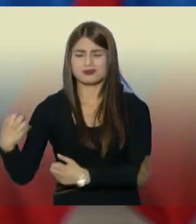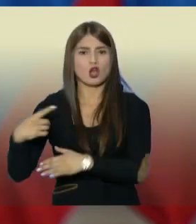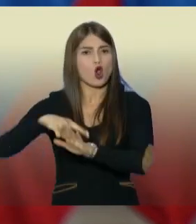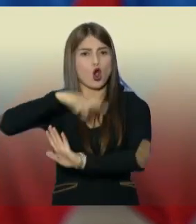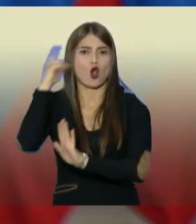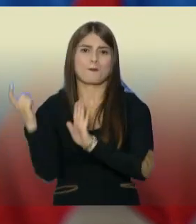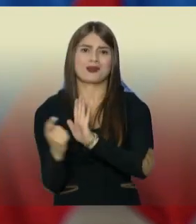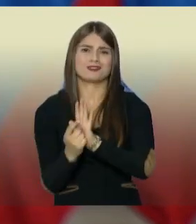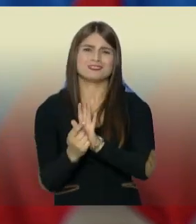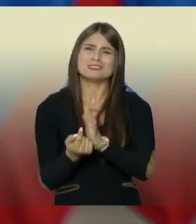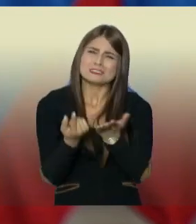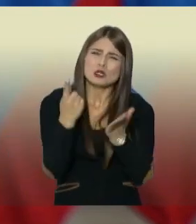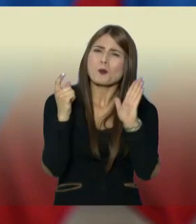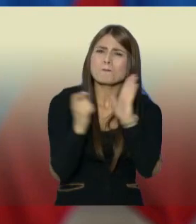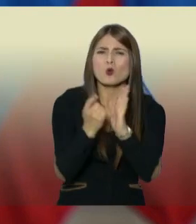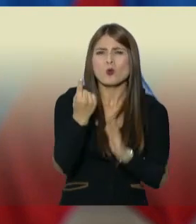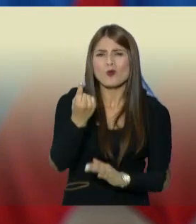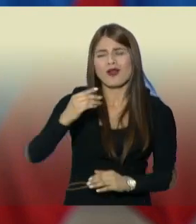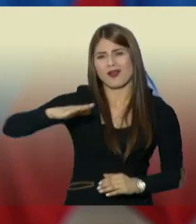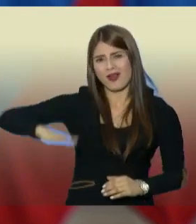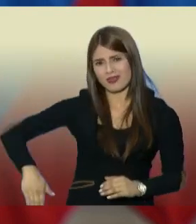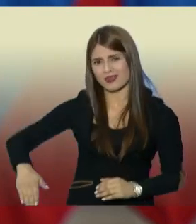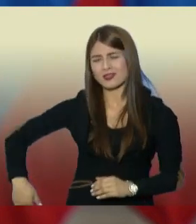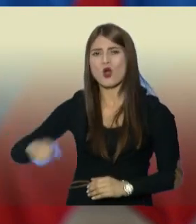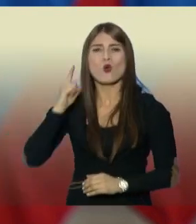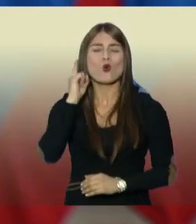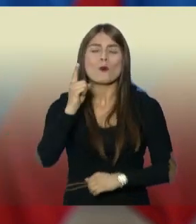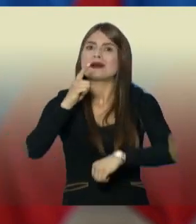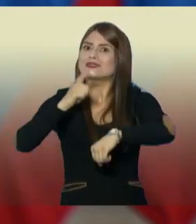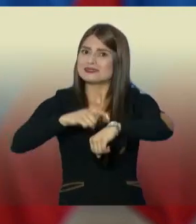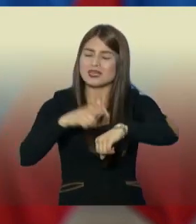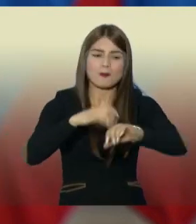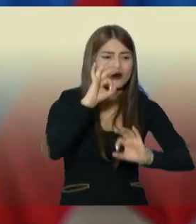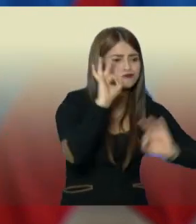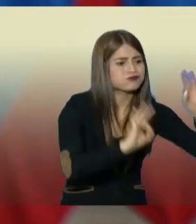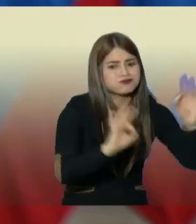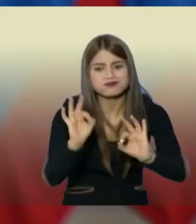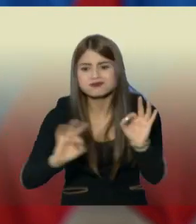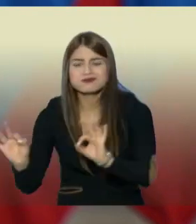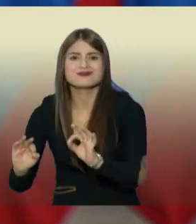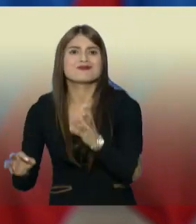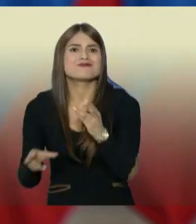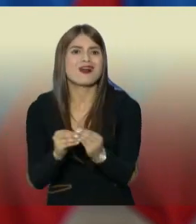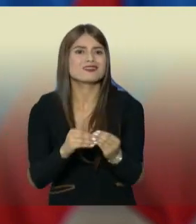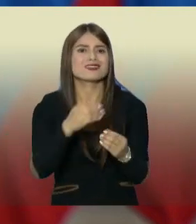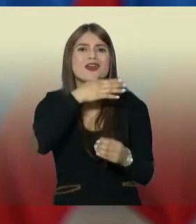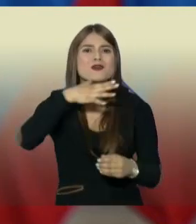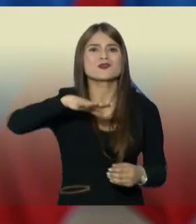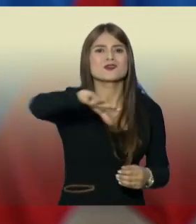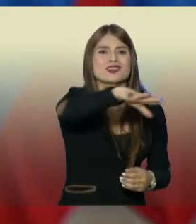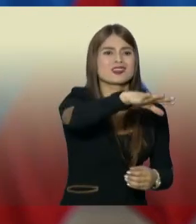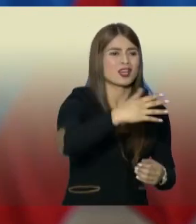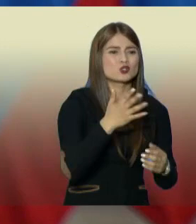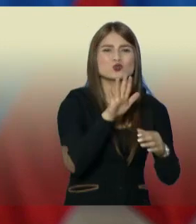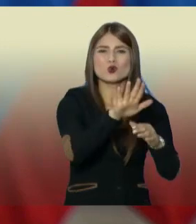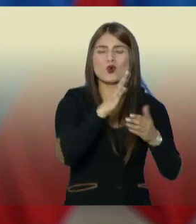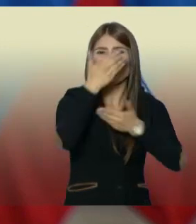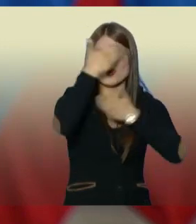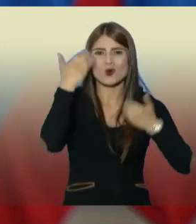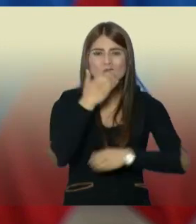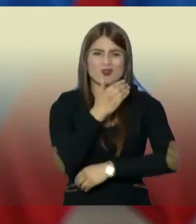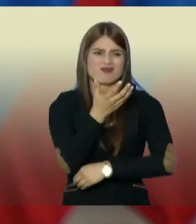otros por cuenta de los problemas logísticos en la construcción de las zonas veredales el proceso de entrada a las zonas fue